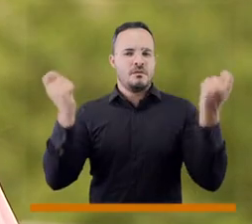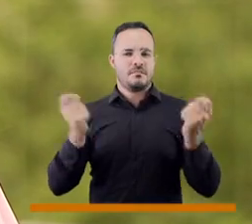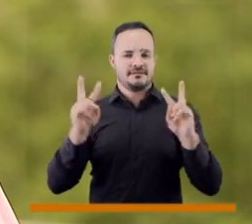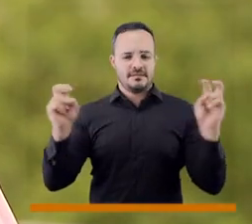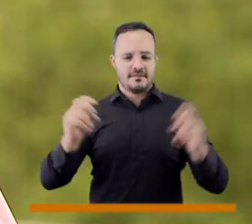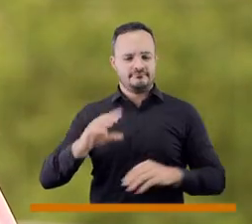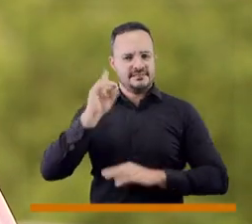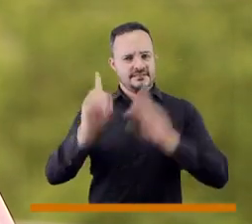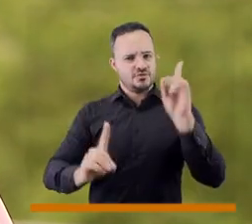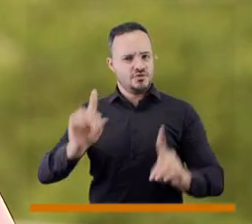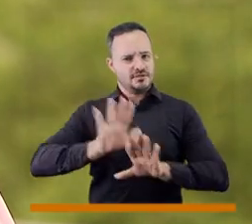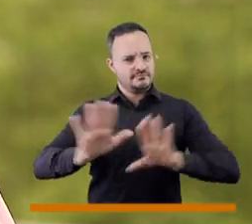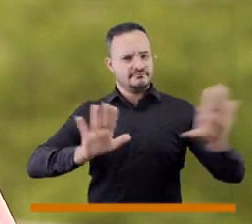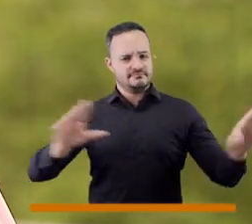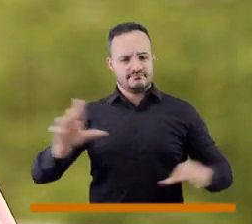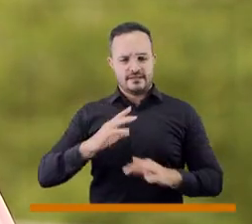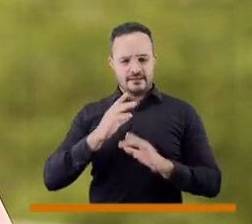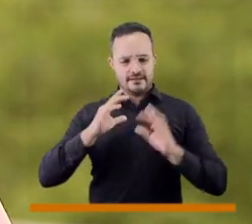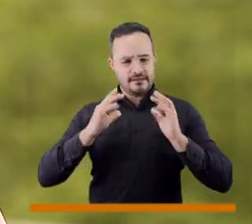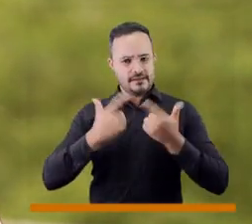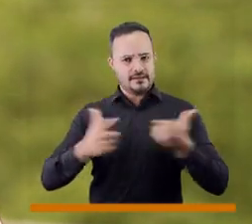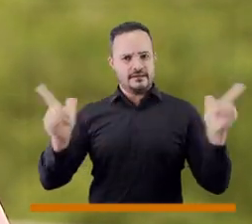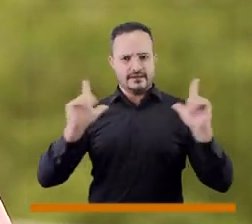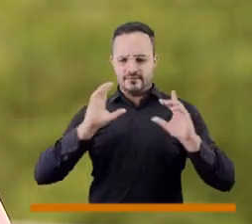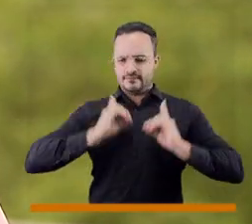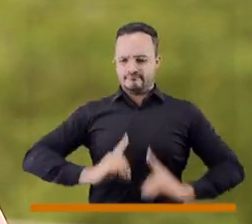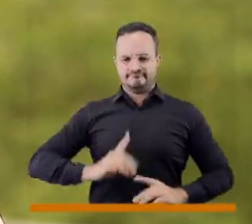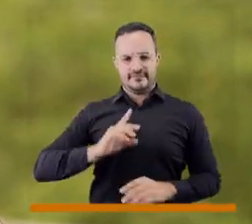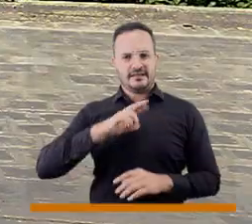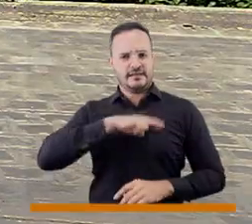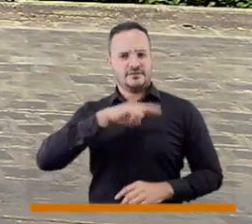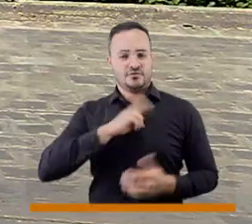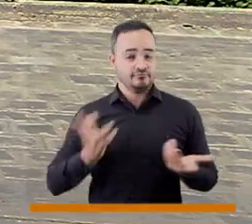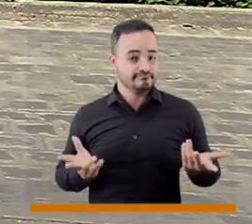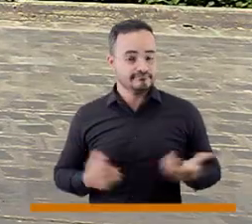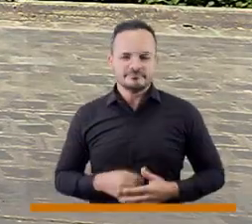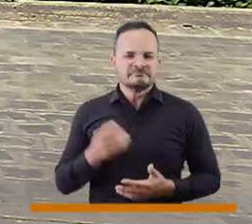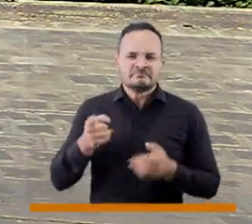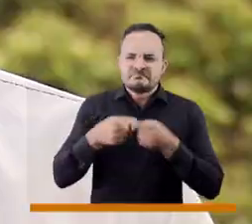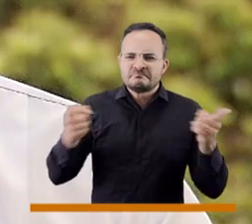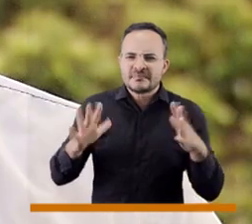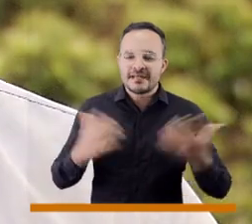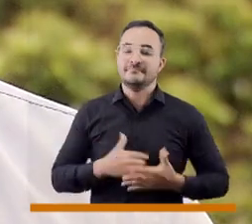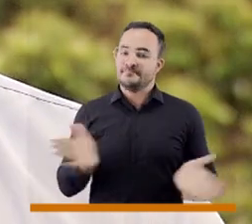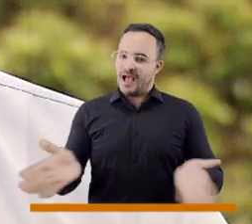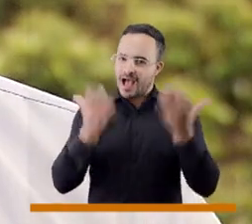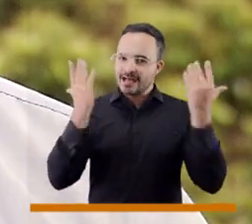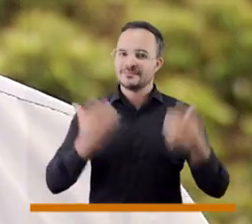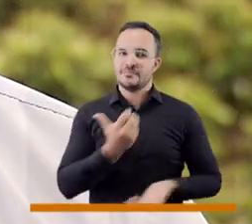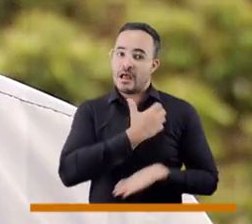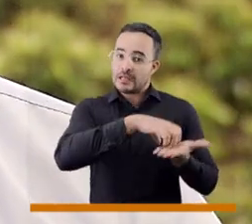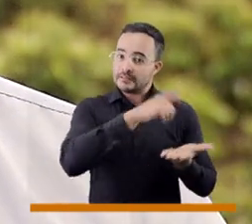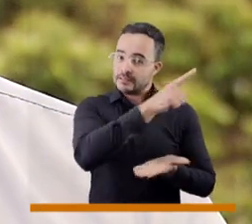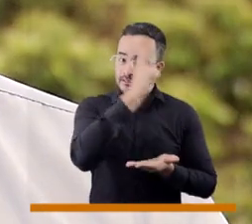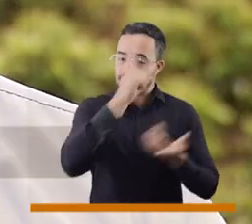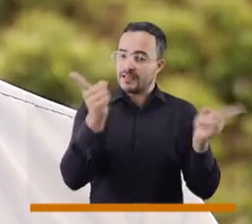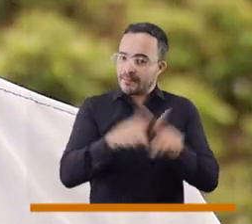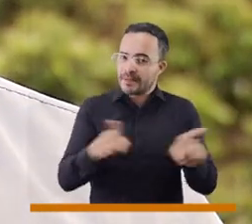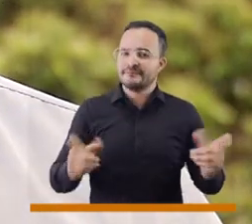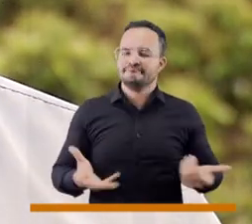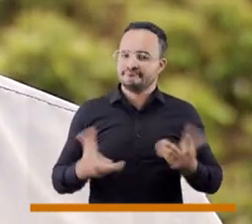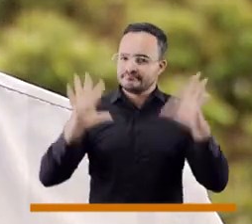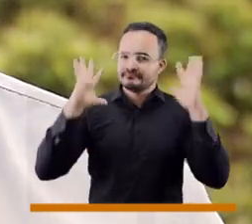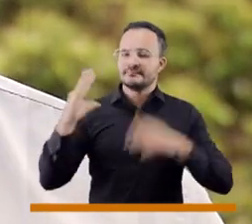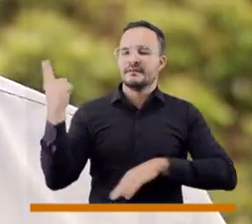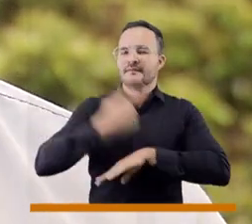tomar medidas para promover la libertad religiosa en Medellín. ¿Qué va a pasar, concejal, ese día? Hacemos una invitación a la administración para